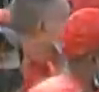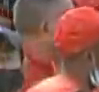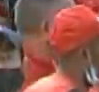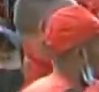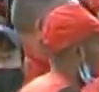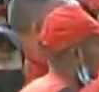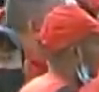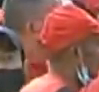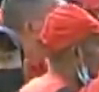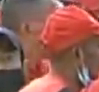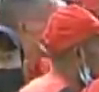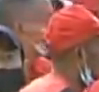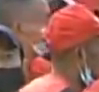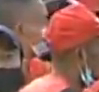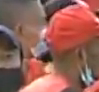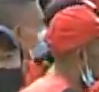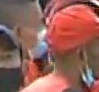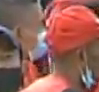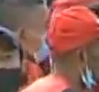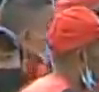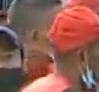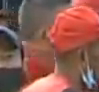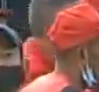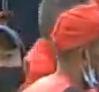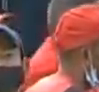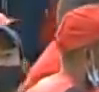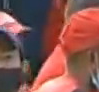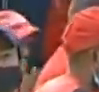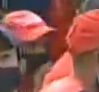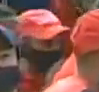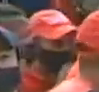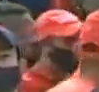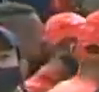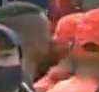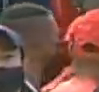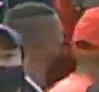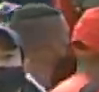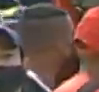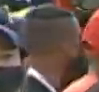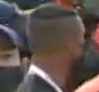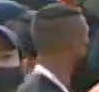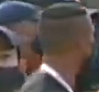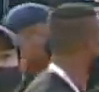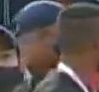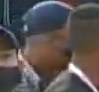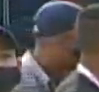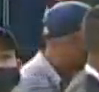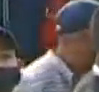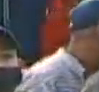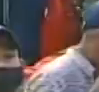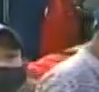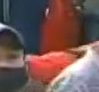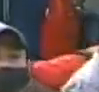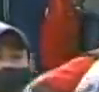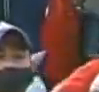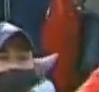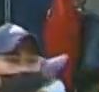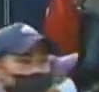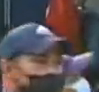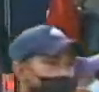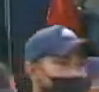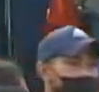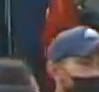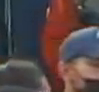la consolidación de la revolución bolivariana por el camino pacífico y democrático. Así lo ha manifestado el jefe de